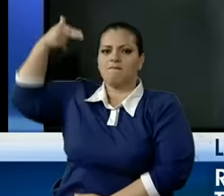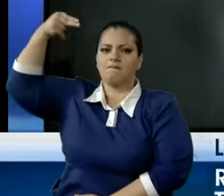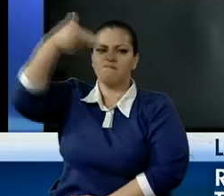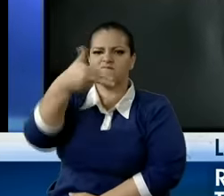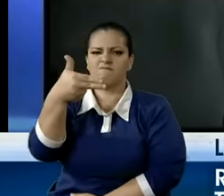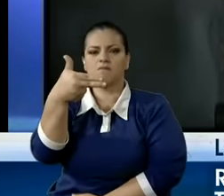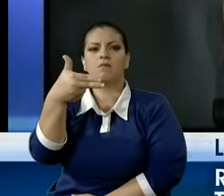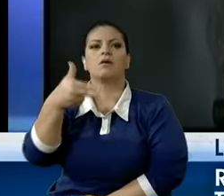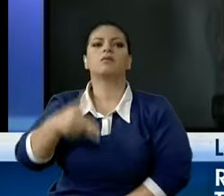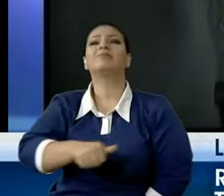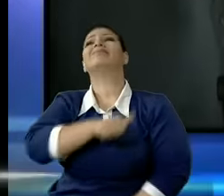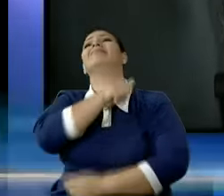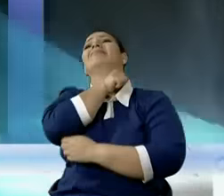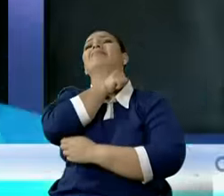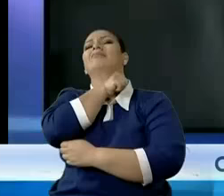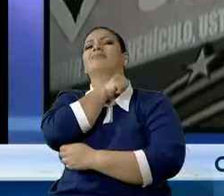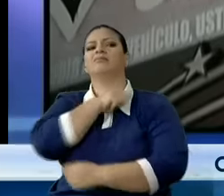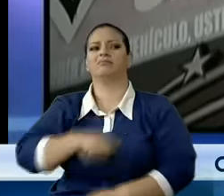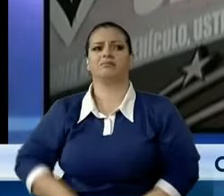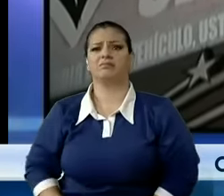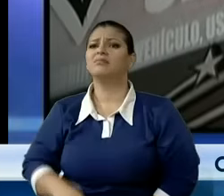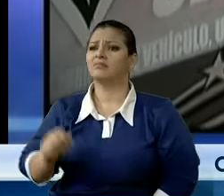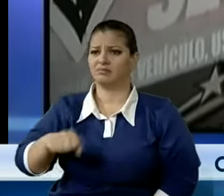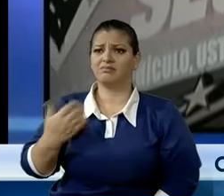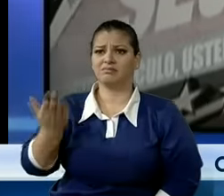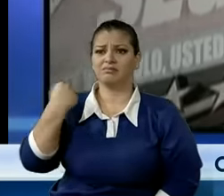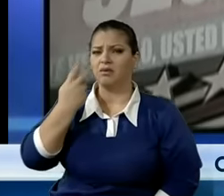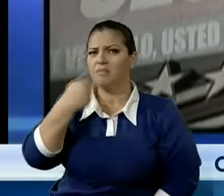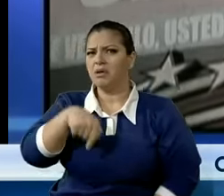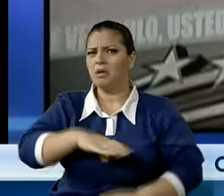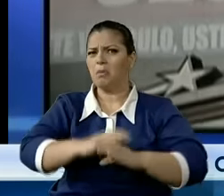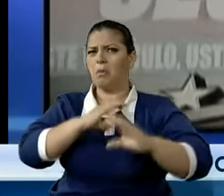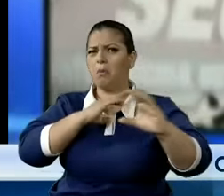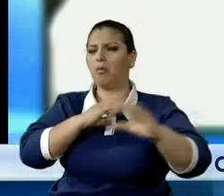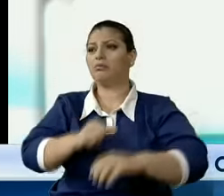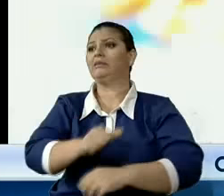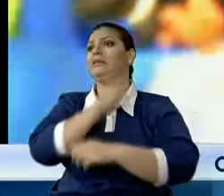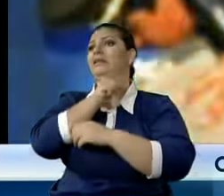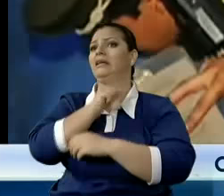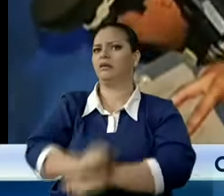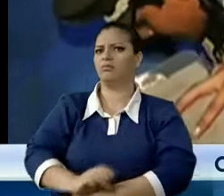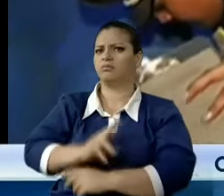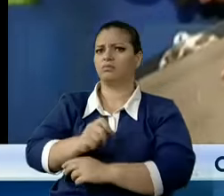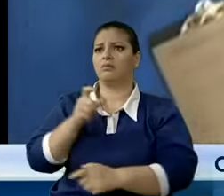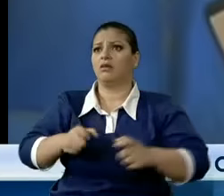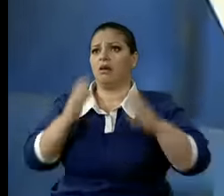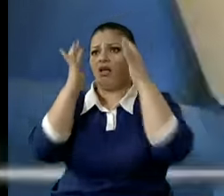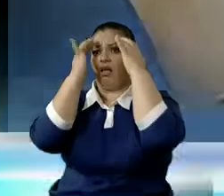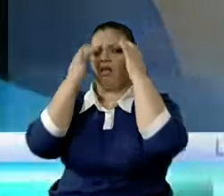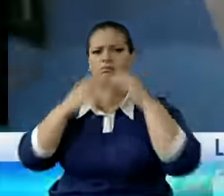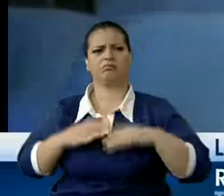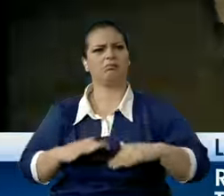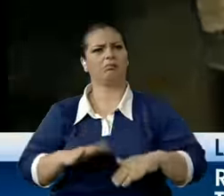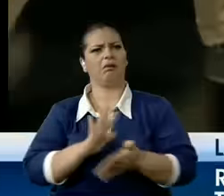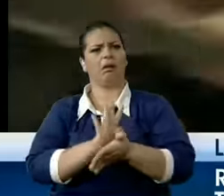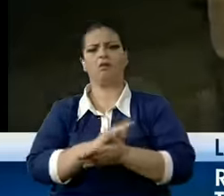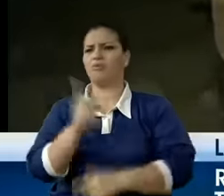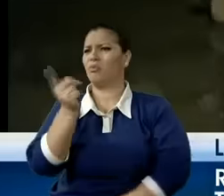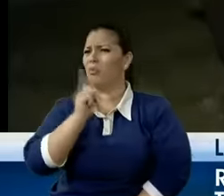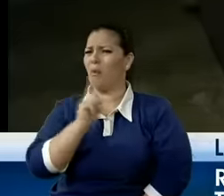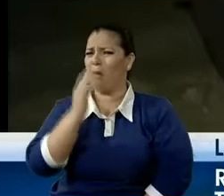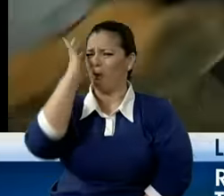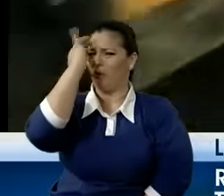y la gente no viene segura, ¿no? Pero otro método sería que vengan los carros directos. trabajan así para que ningún delito